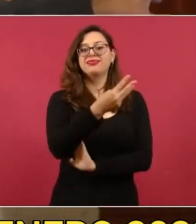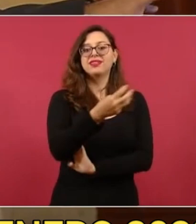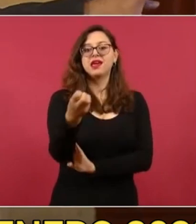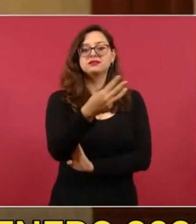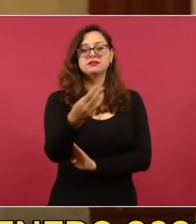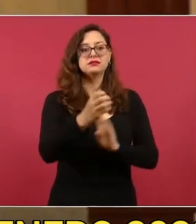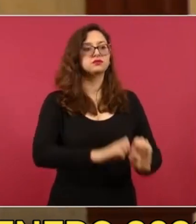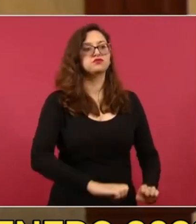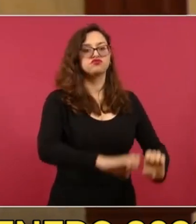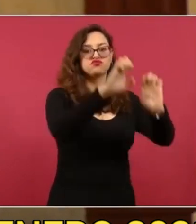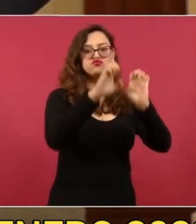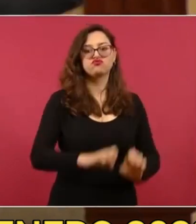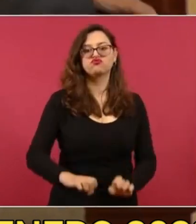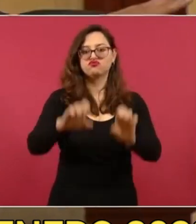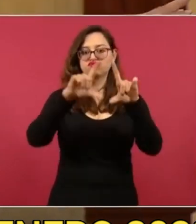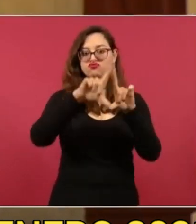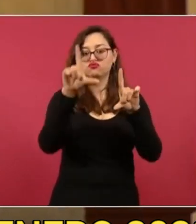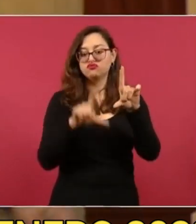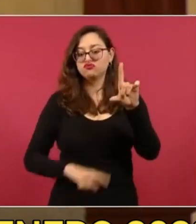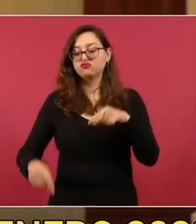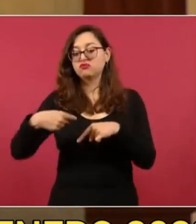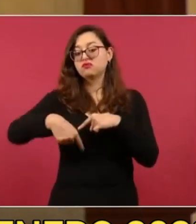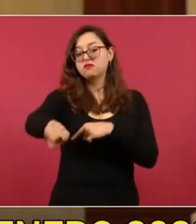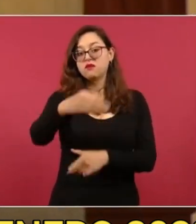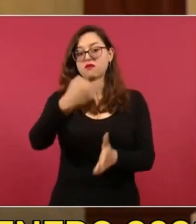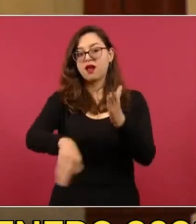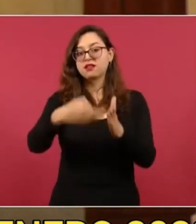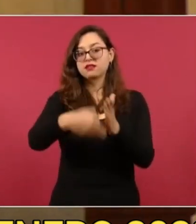en todo el país. Vamos a tener 500.